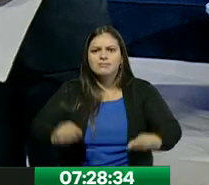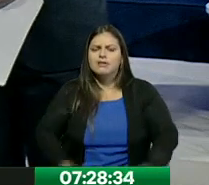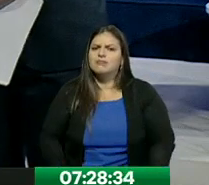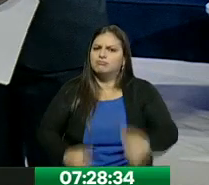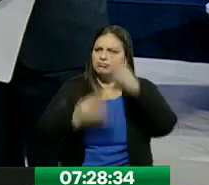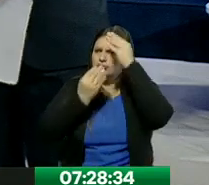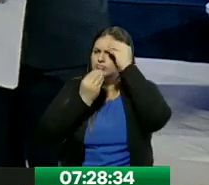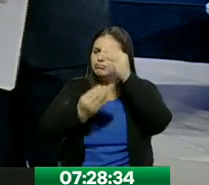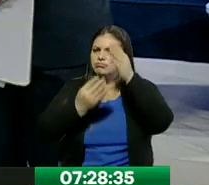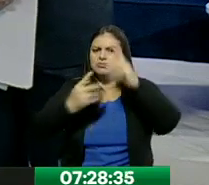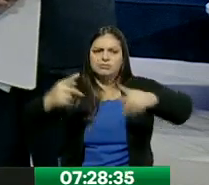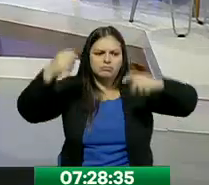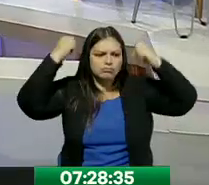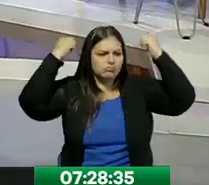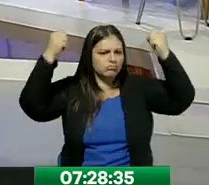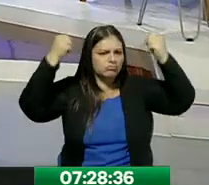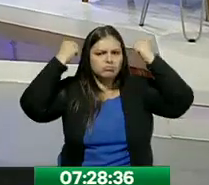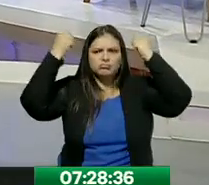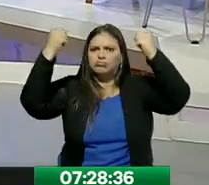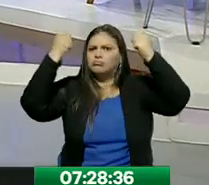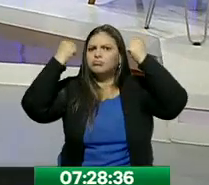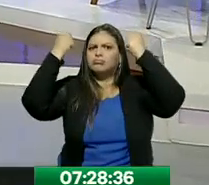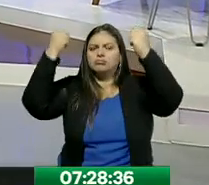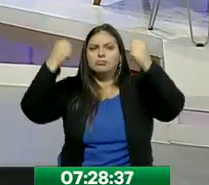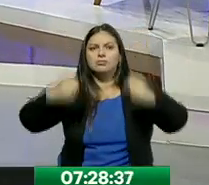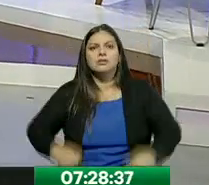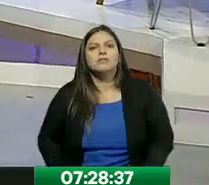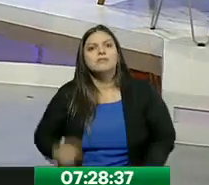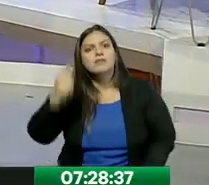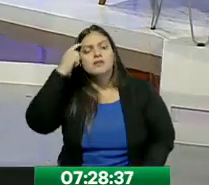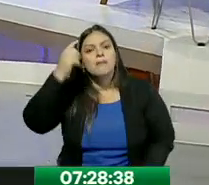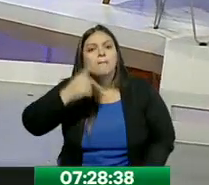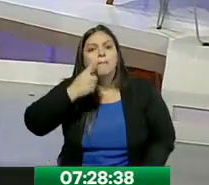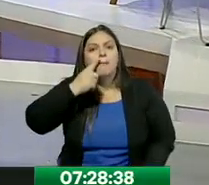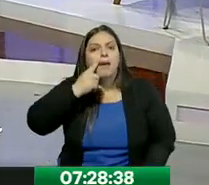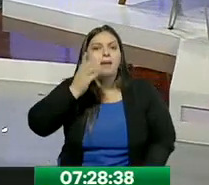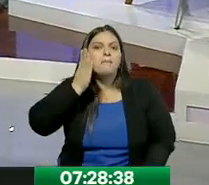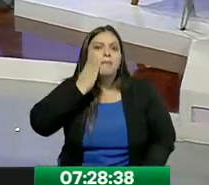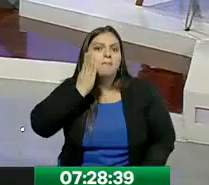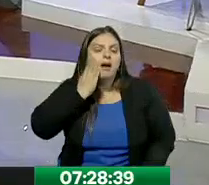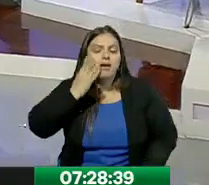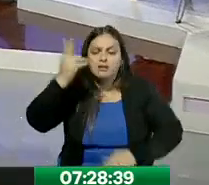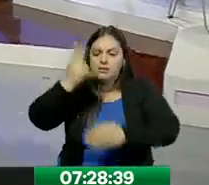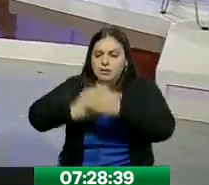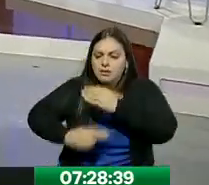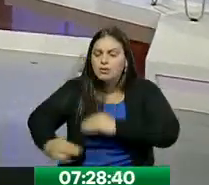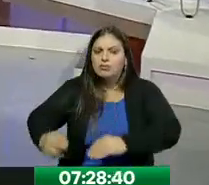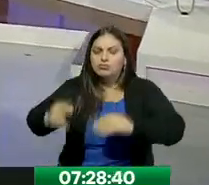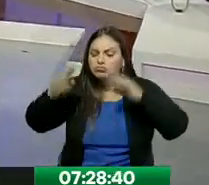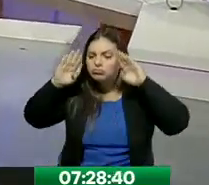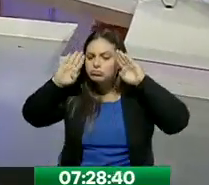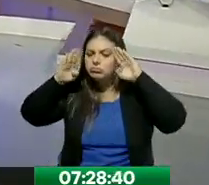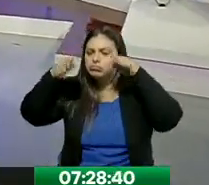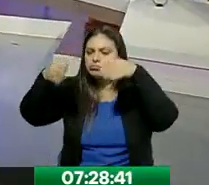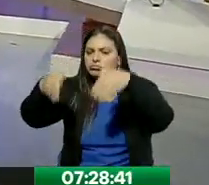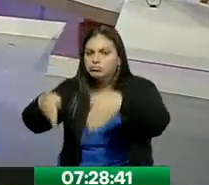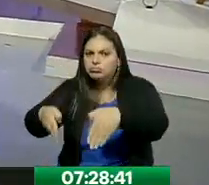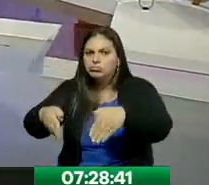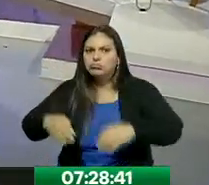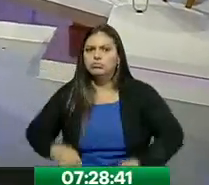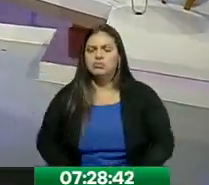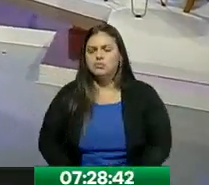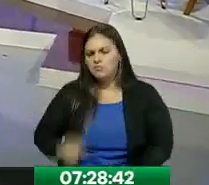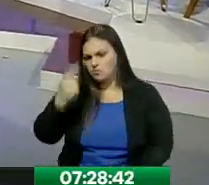a la manifestación, la tutela efectiva de los padres sobre sus hijos menores de edad no debe restringirse a una